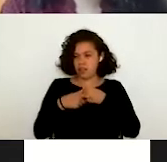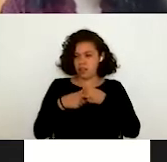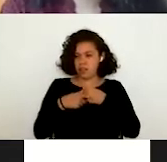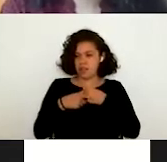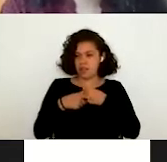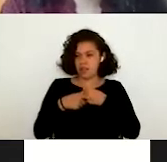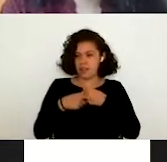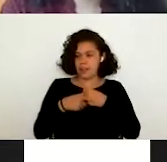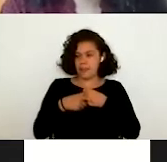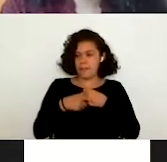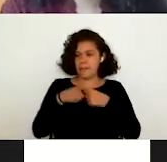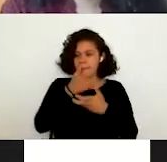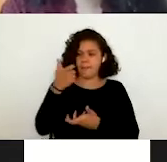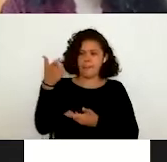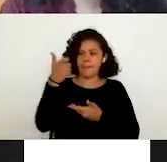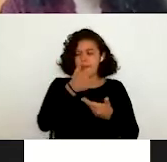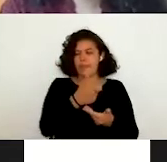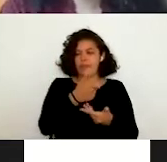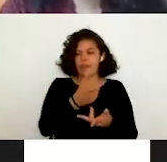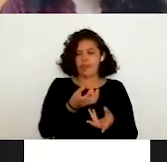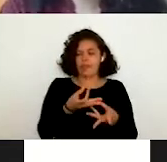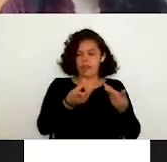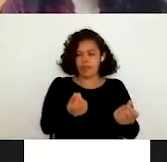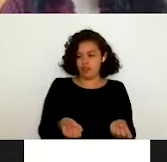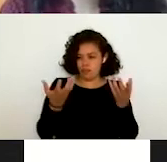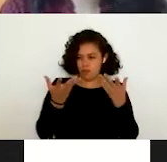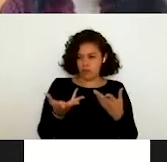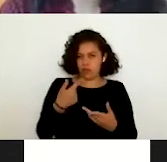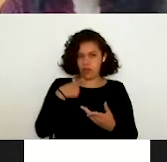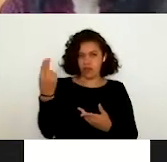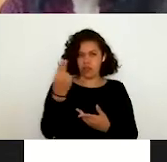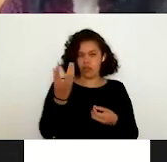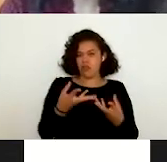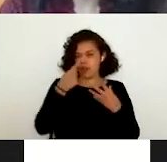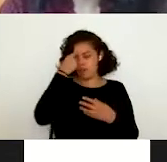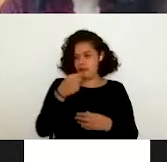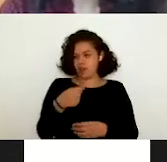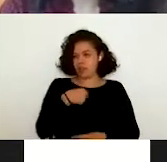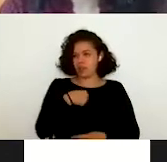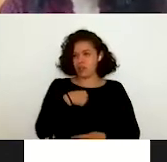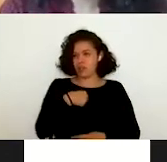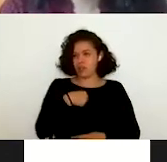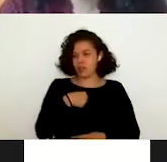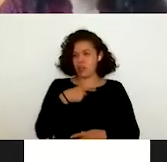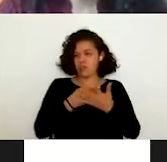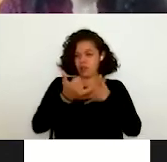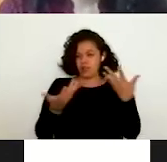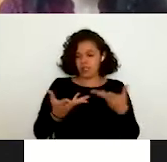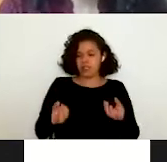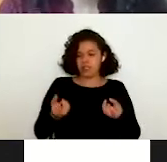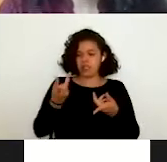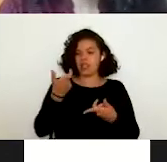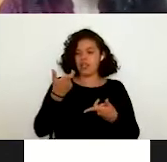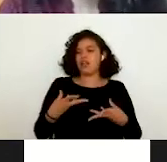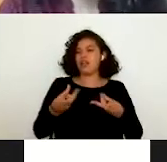financieros, por supuesto, ¿no? De cuánto voy a necesitar para poder llevar a cabo este proyecto. Y